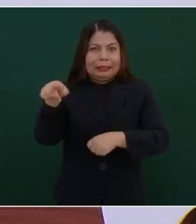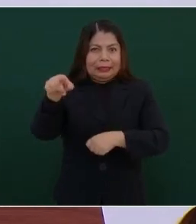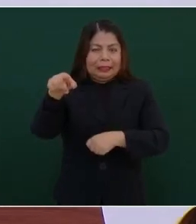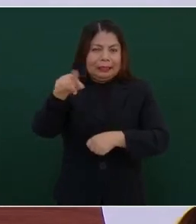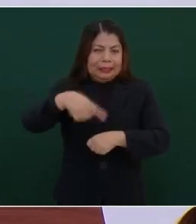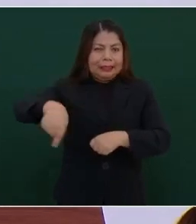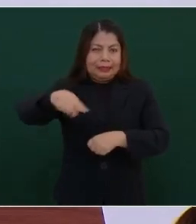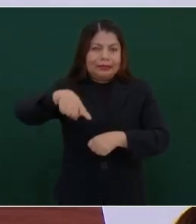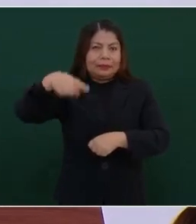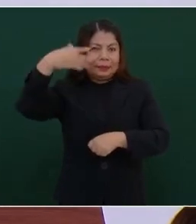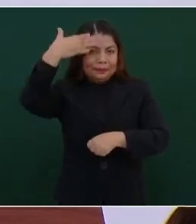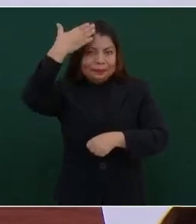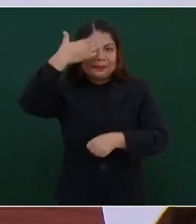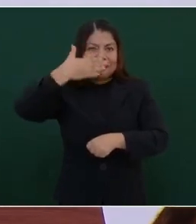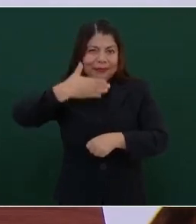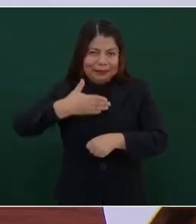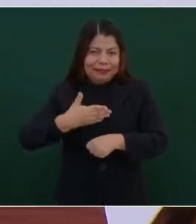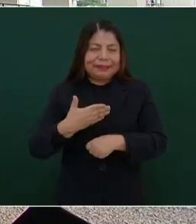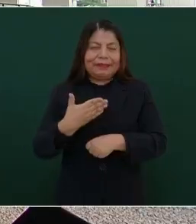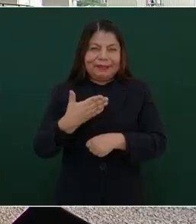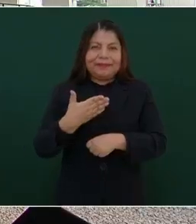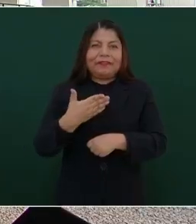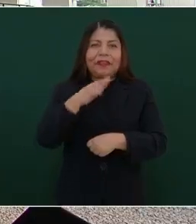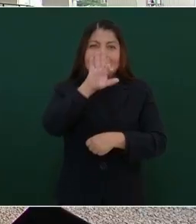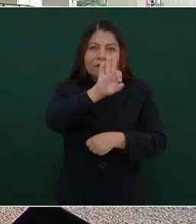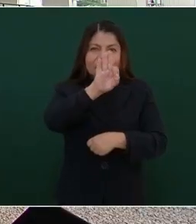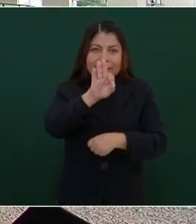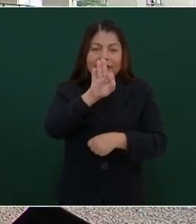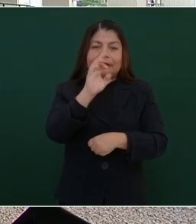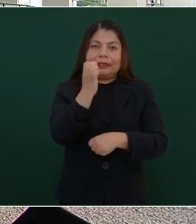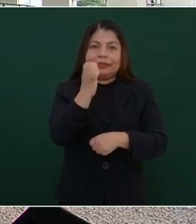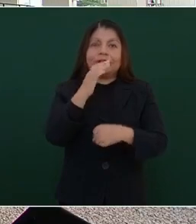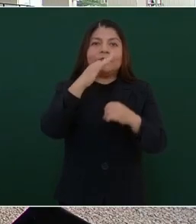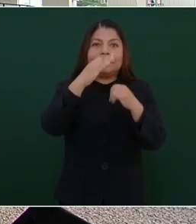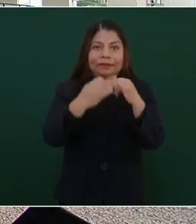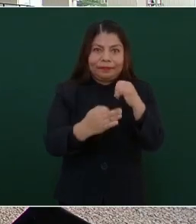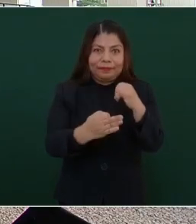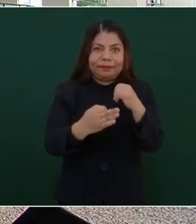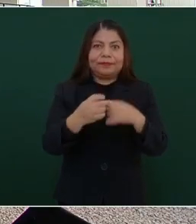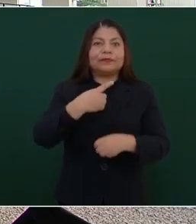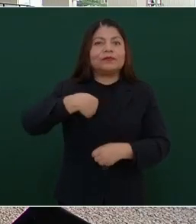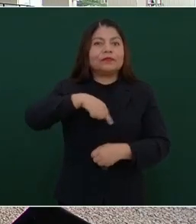que queremos es seguir trabajando como se está haciendo,